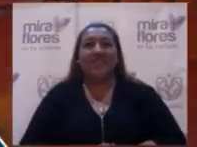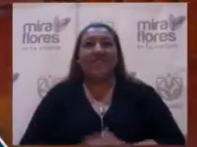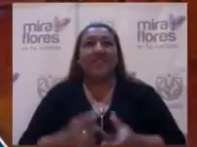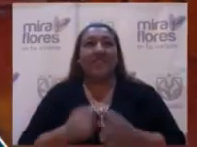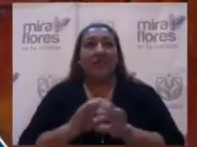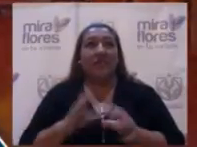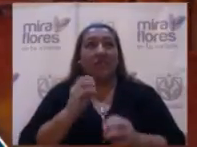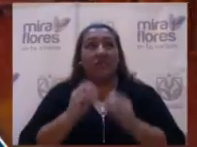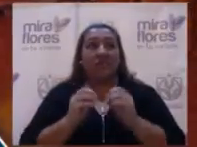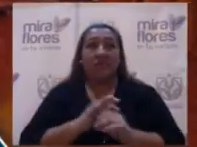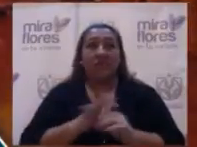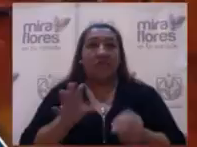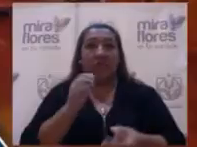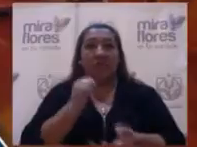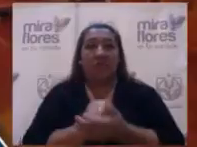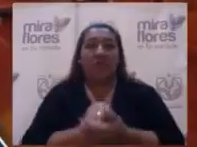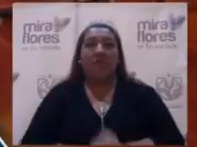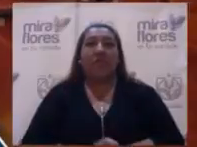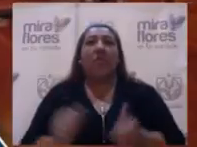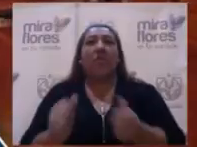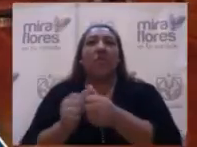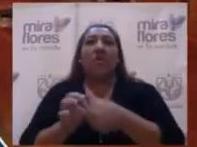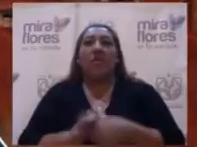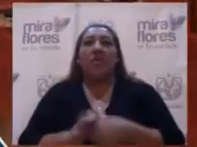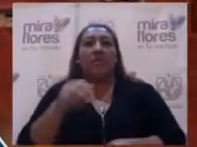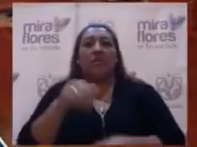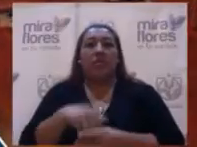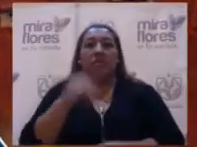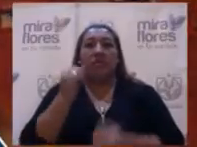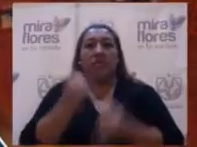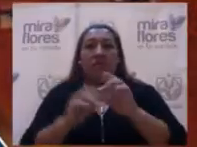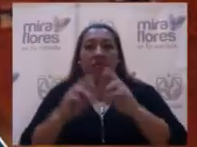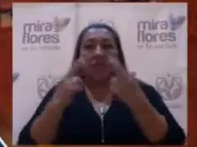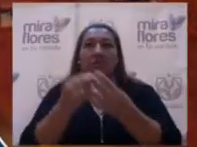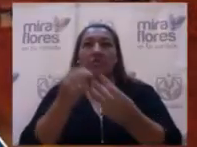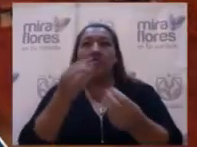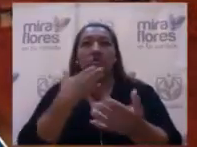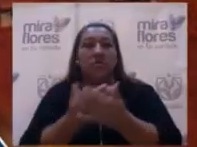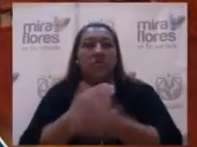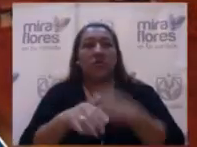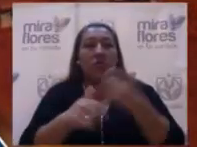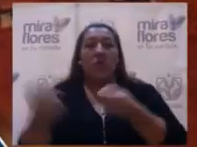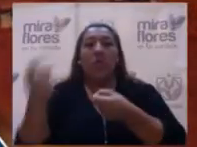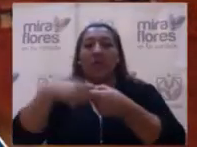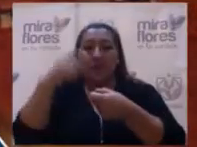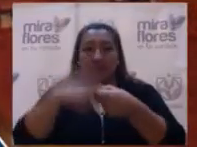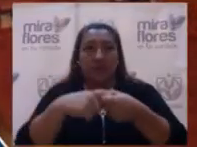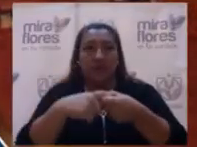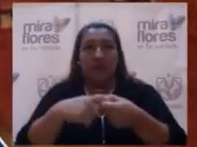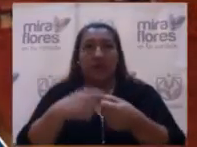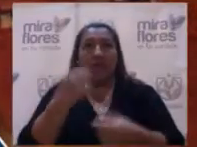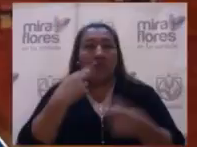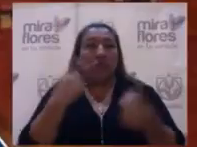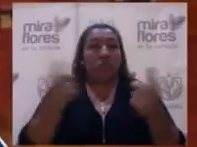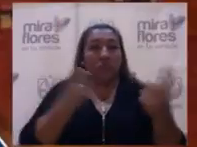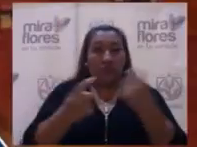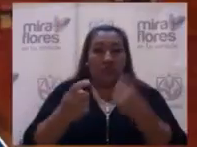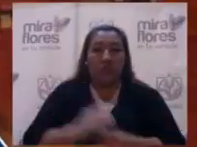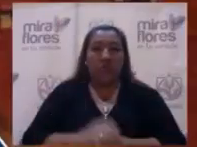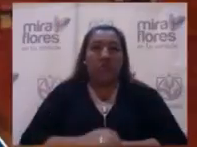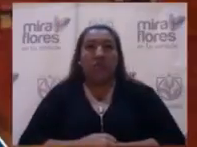no hay rectificaciones, si está todo aprobado por unanimidad de votos, vamos a levantar la sesión. Muchas gracias por su participación, por